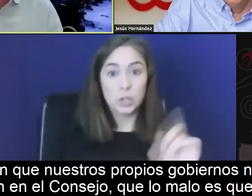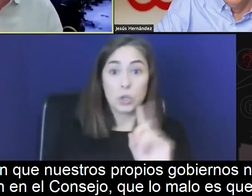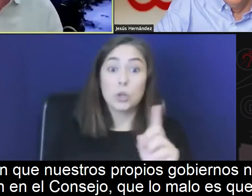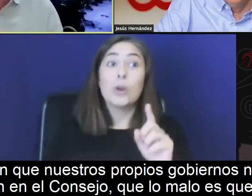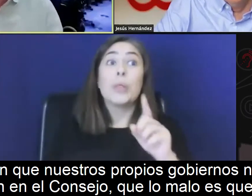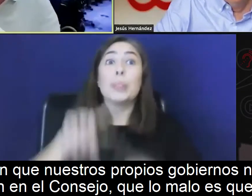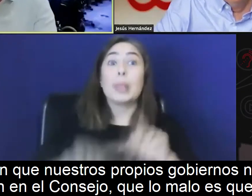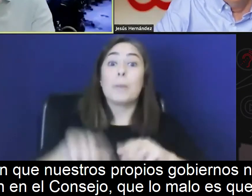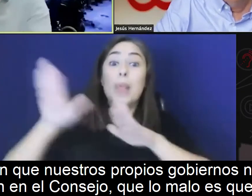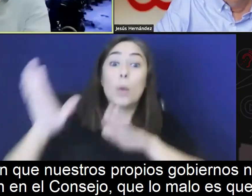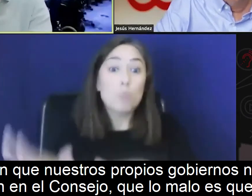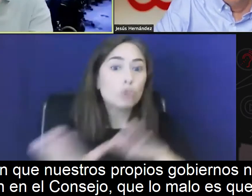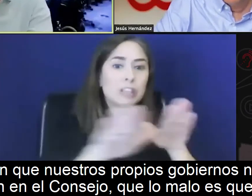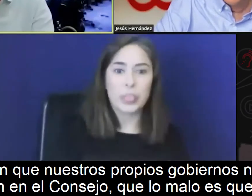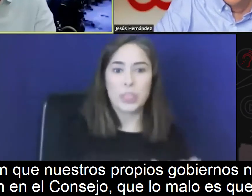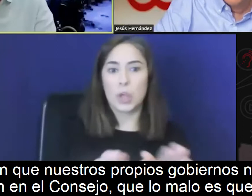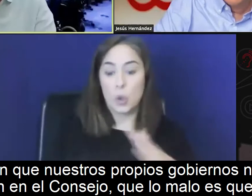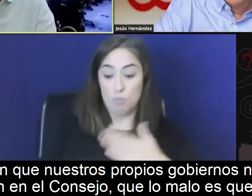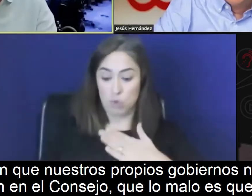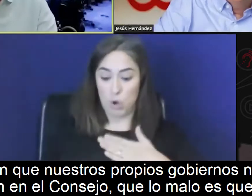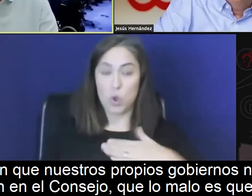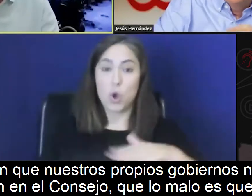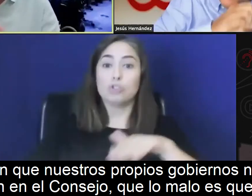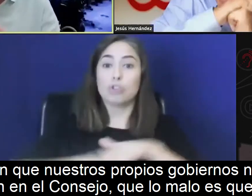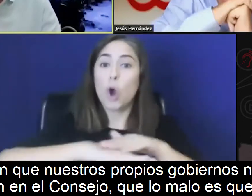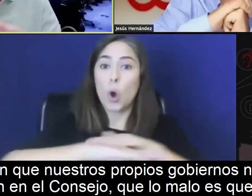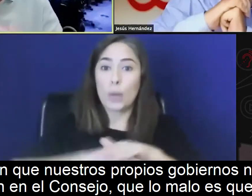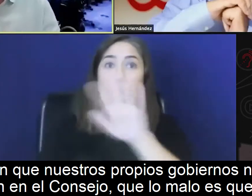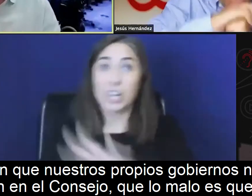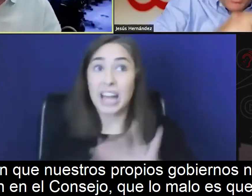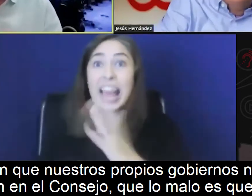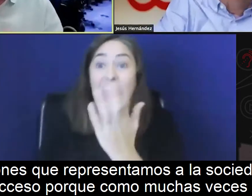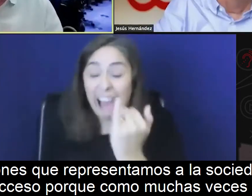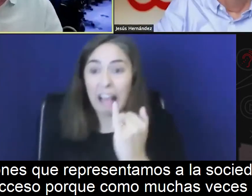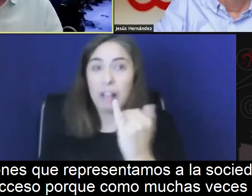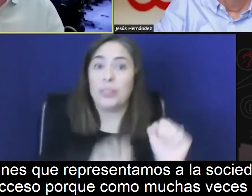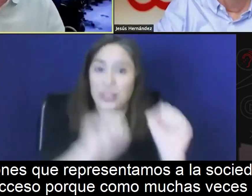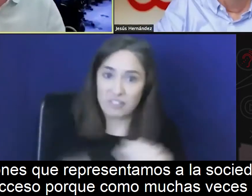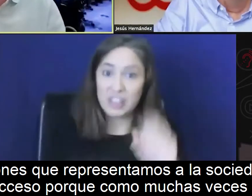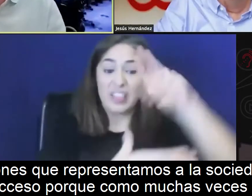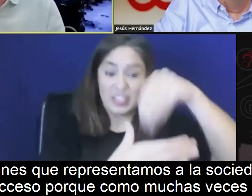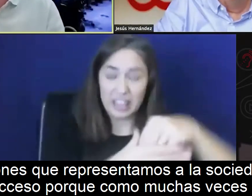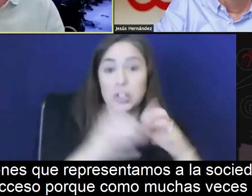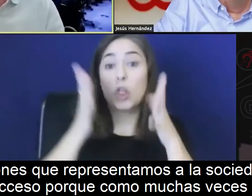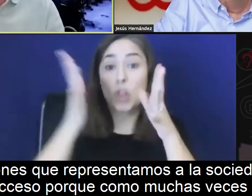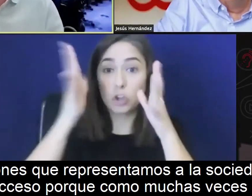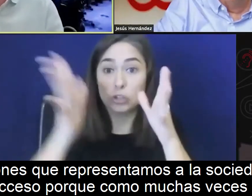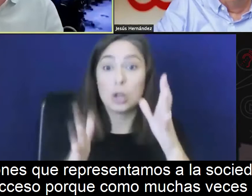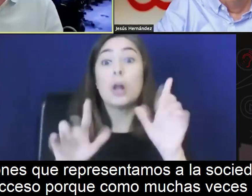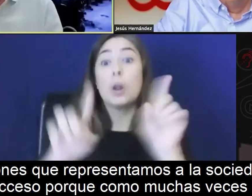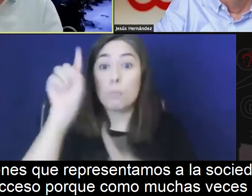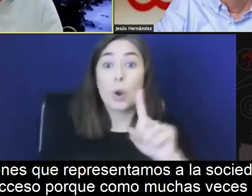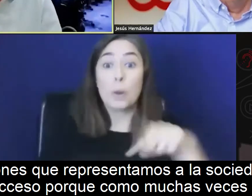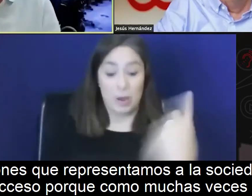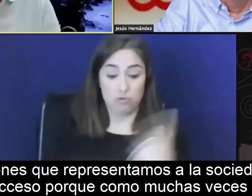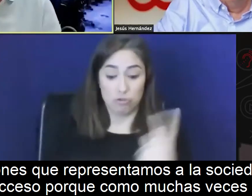gobiernos nacionales tienen y defienden en el Consejo. Que lo malo es que ahí las organizaciones que representamos a la sociedad civil